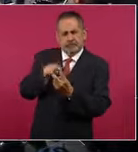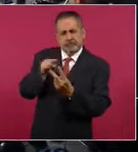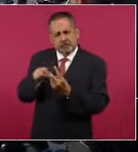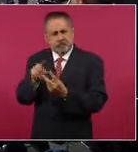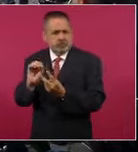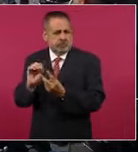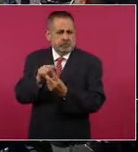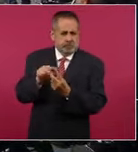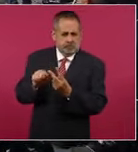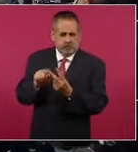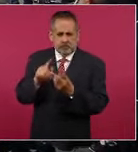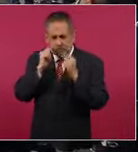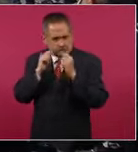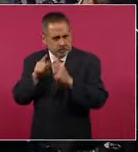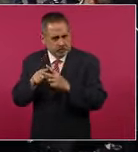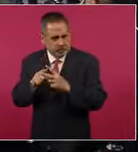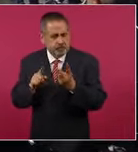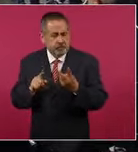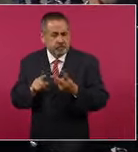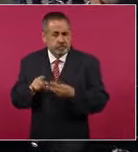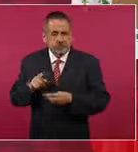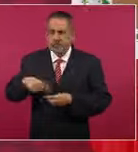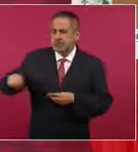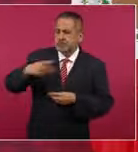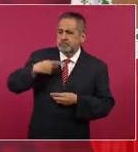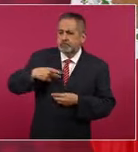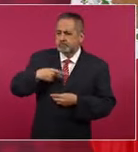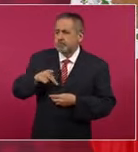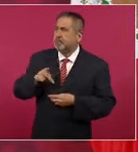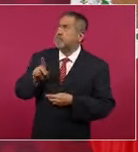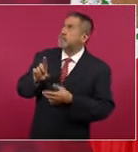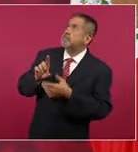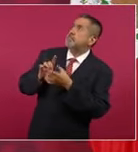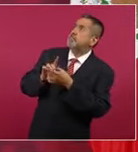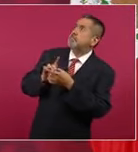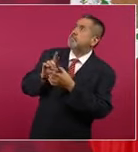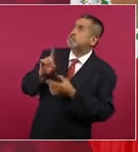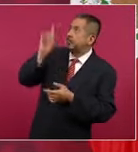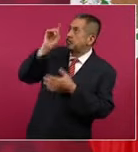cuando se tratara de pobreza espiritual,